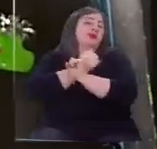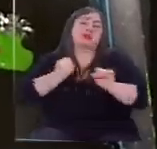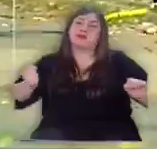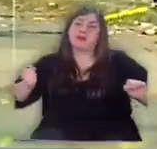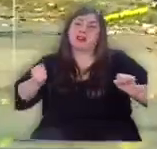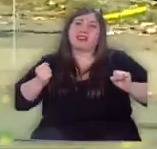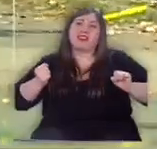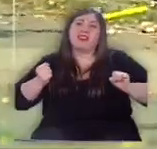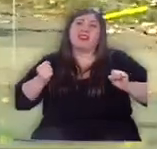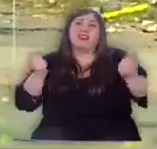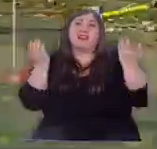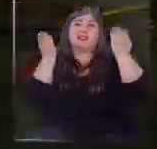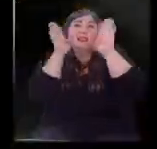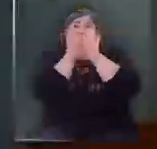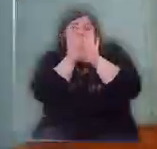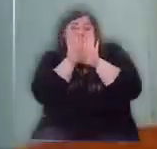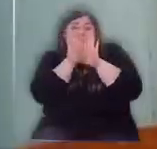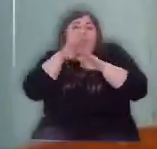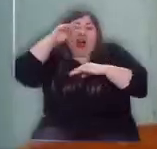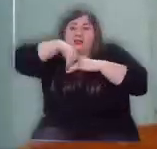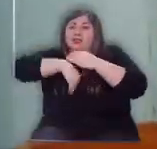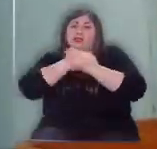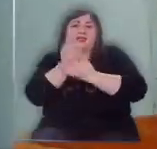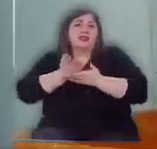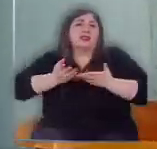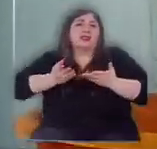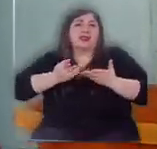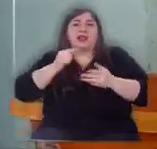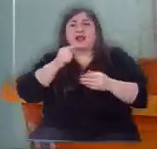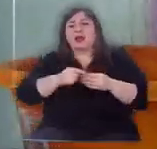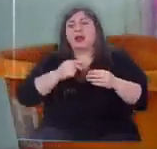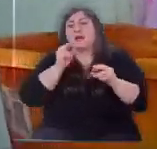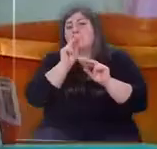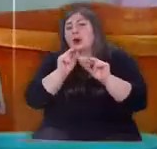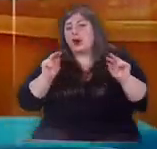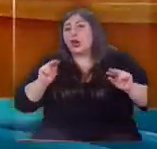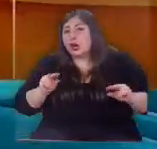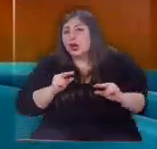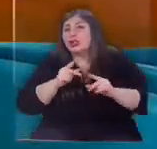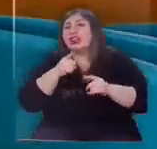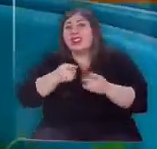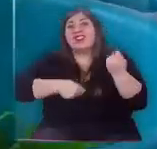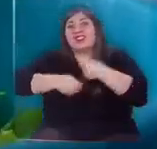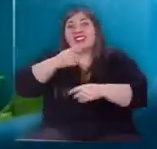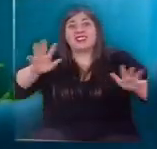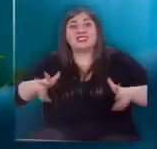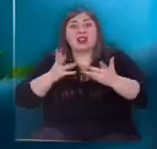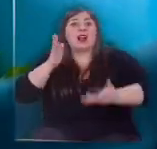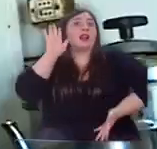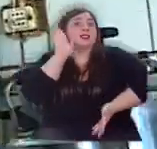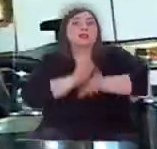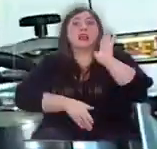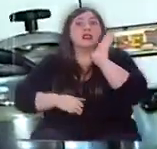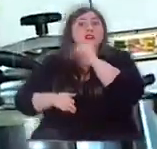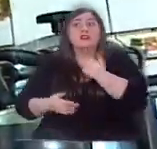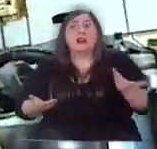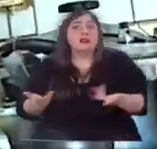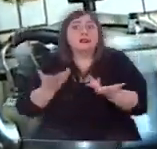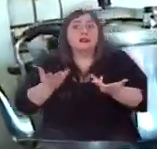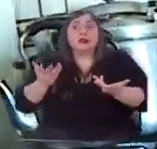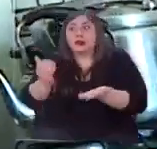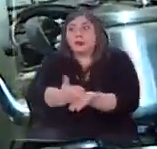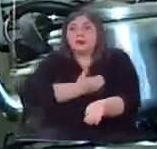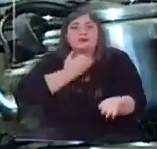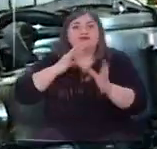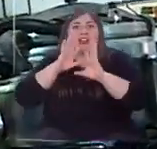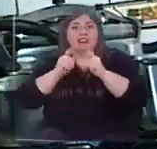estar totalmente encerrados. Poroto, cochayuyo. Ella vende ensaladas y si no sale, no tiene cómo mantener